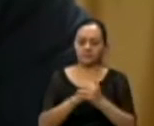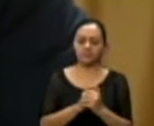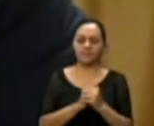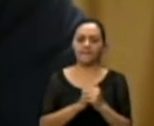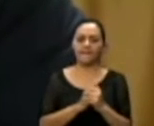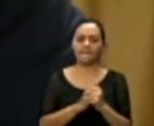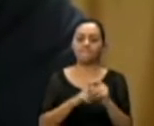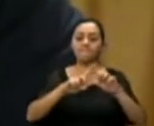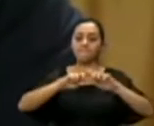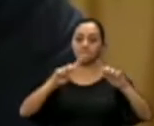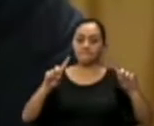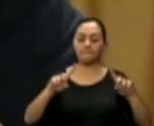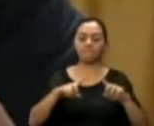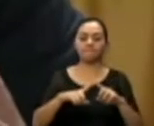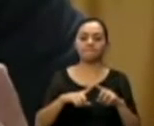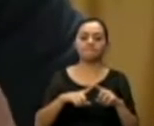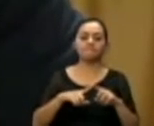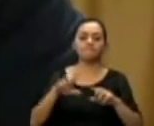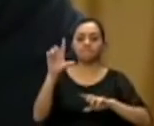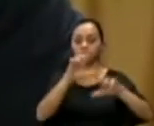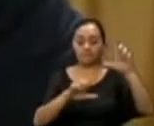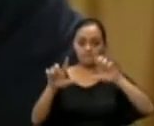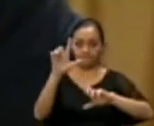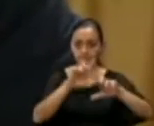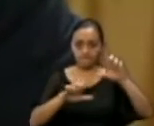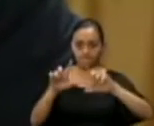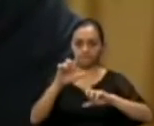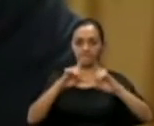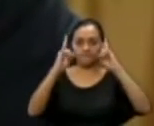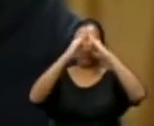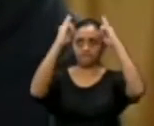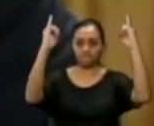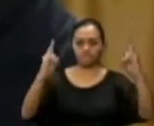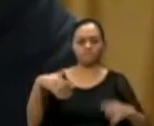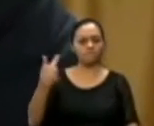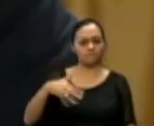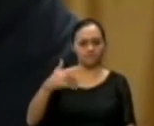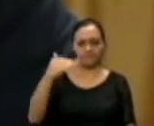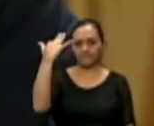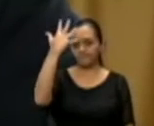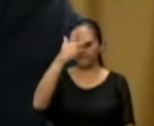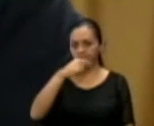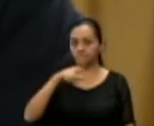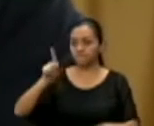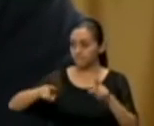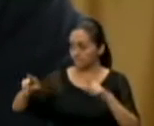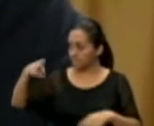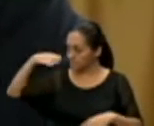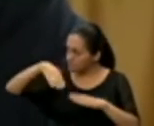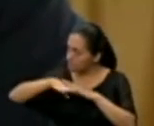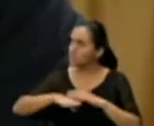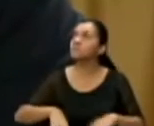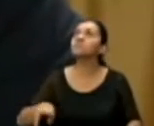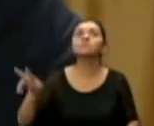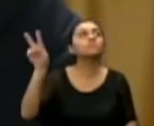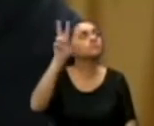sin embargo los laboratorios el invernadero es algo espectacular muchos de ustedes lo visitaron el gigantesco se